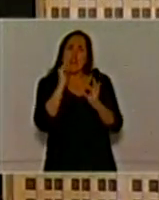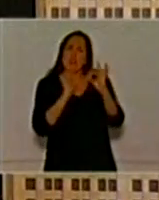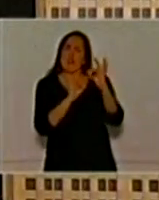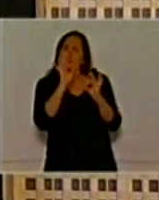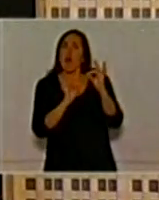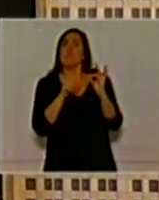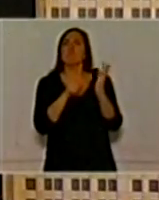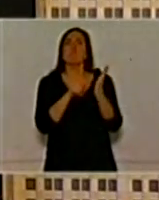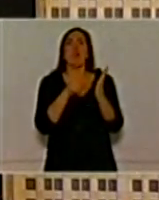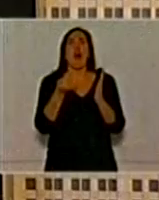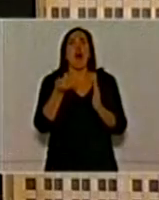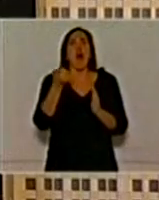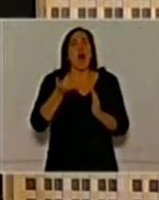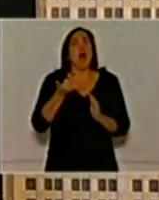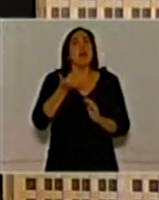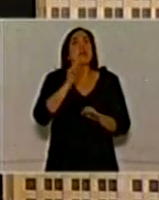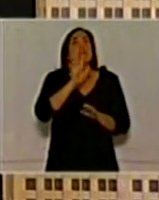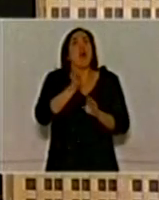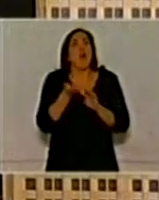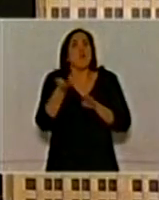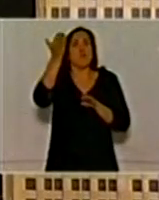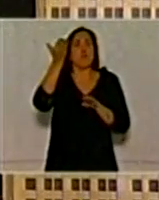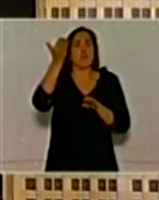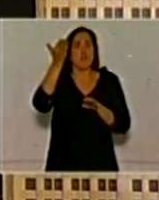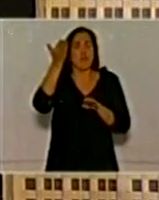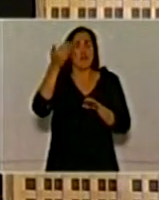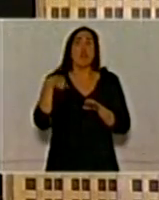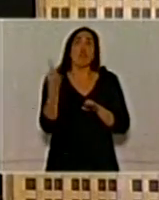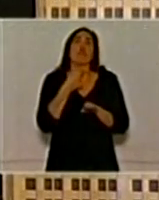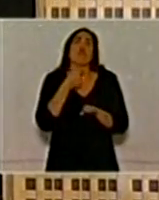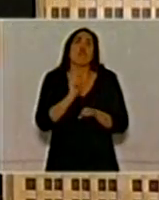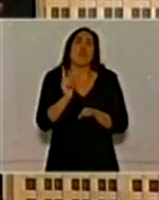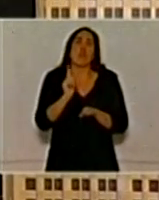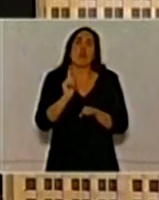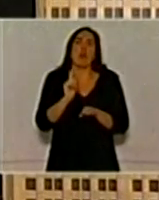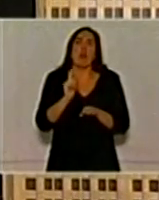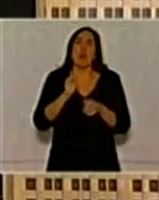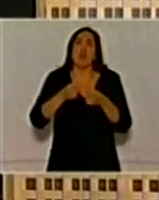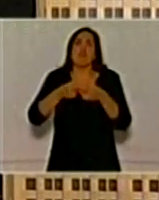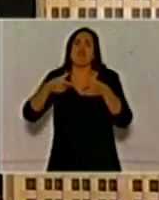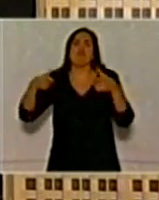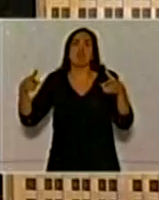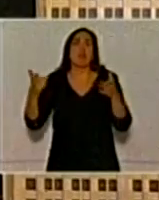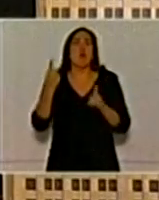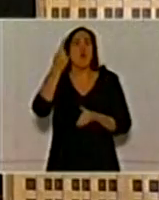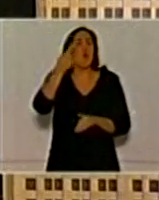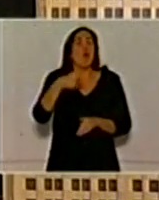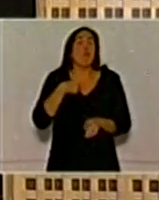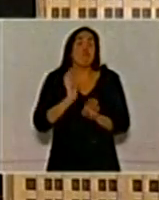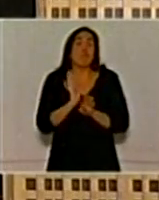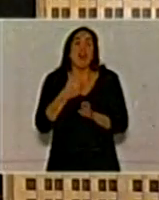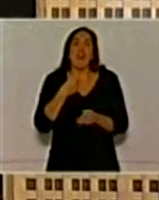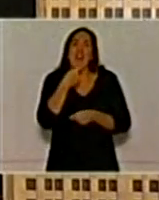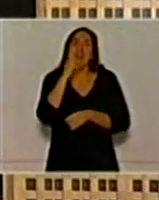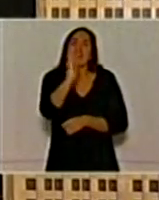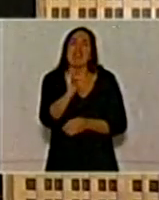tenemos, un incremento del 500, que es un incremento que no quisiéramos tener, porque en definitiva, esta es la única cifra que no querríamos